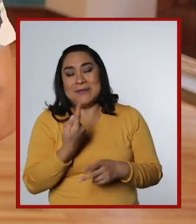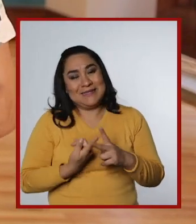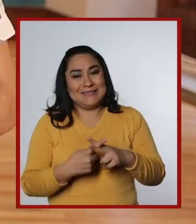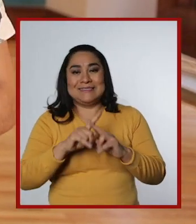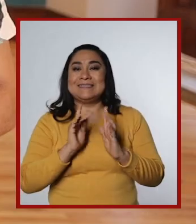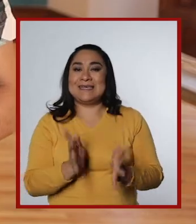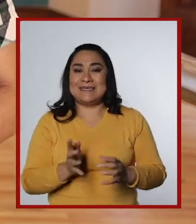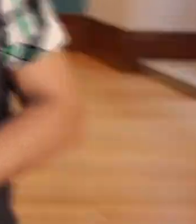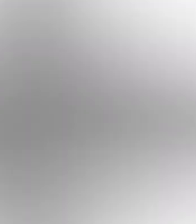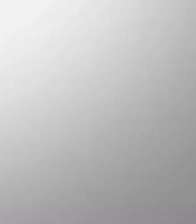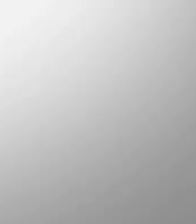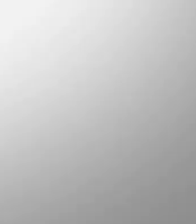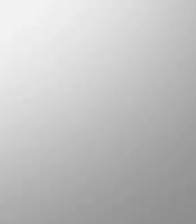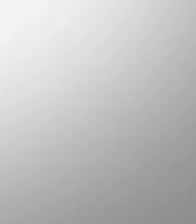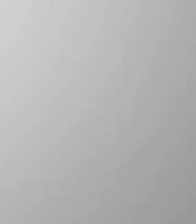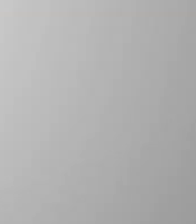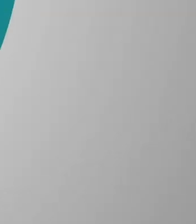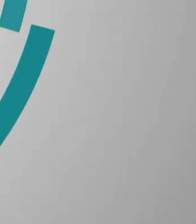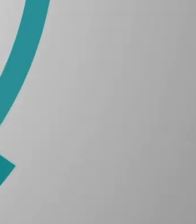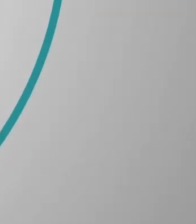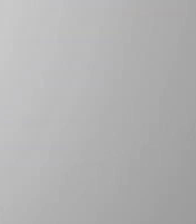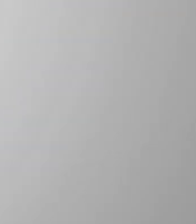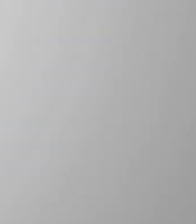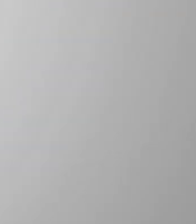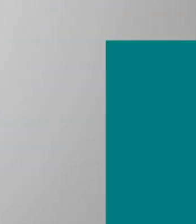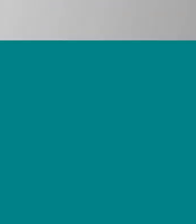TV. ¡Comenzamos!